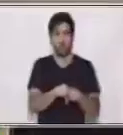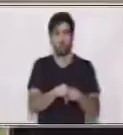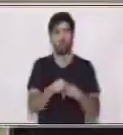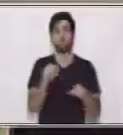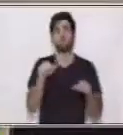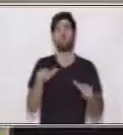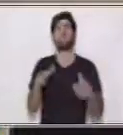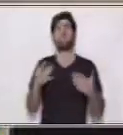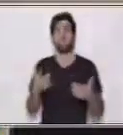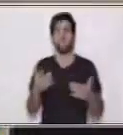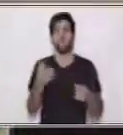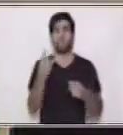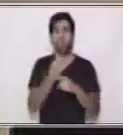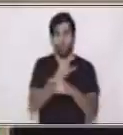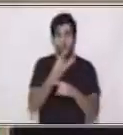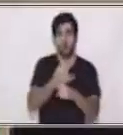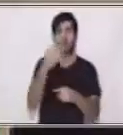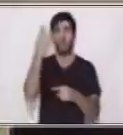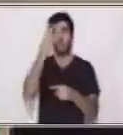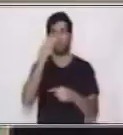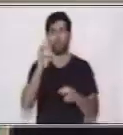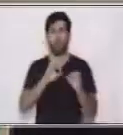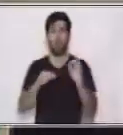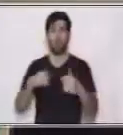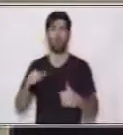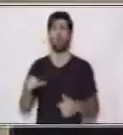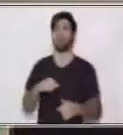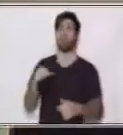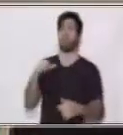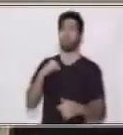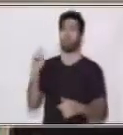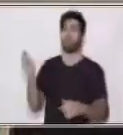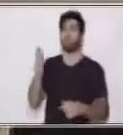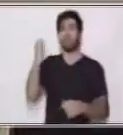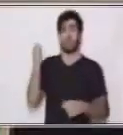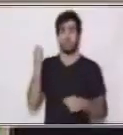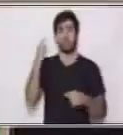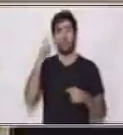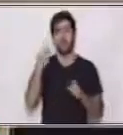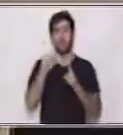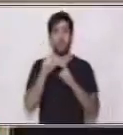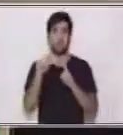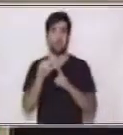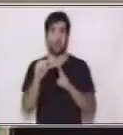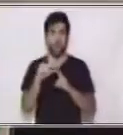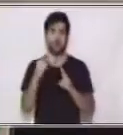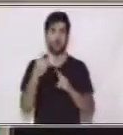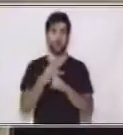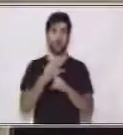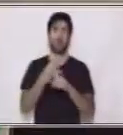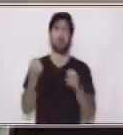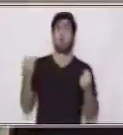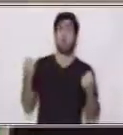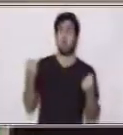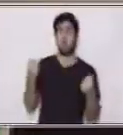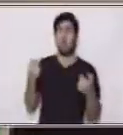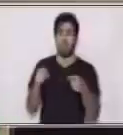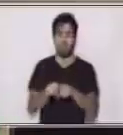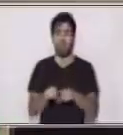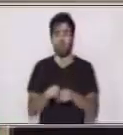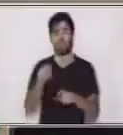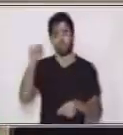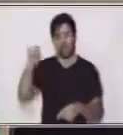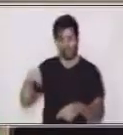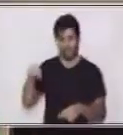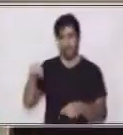bello y con estilo o elegante de las palabras. En ese sentido, estamos utilizando la función